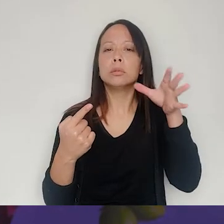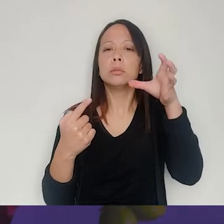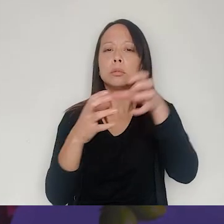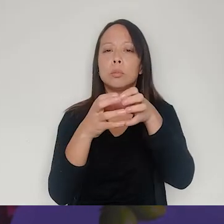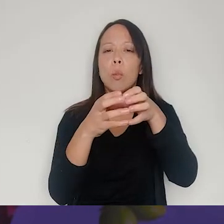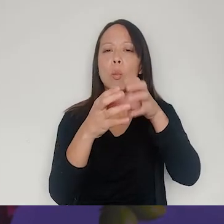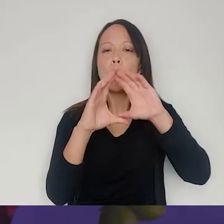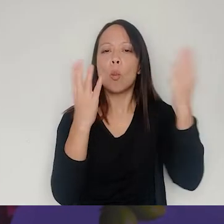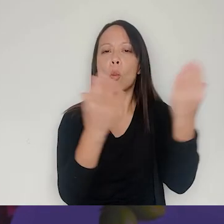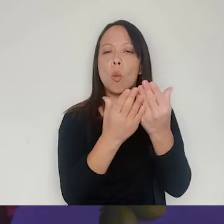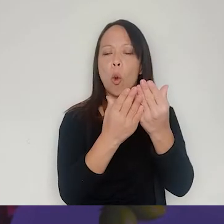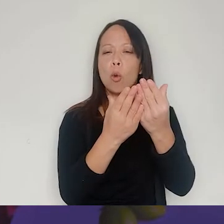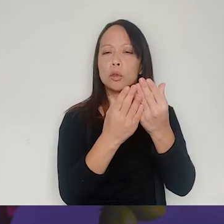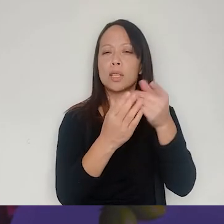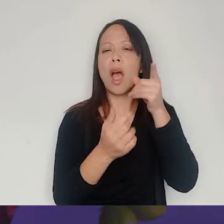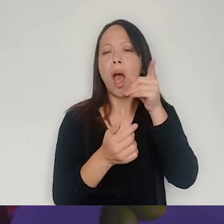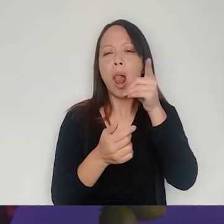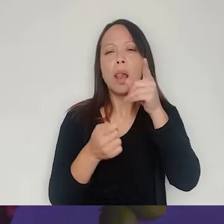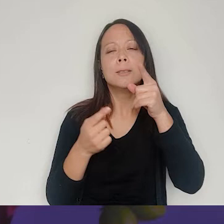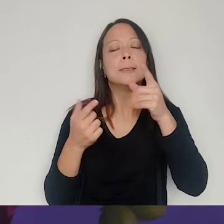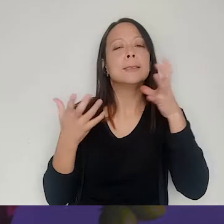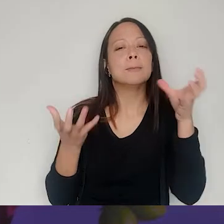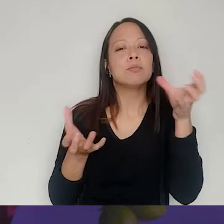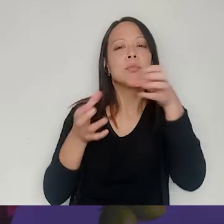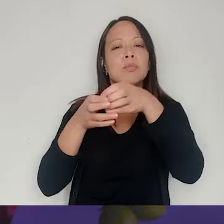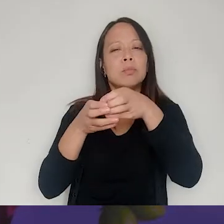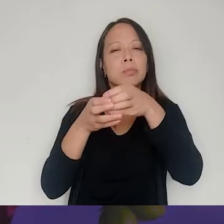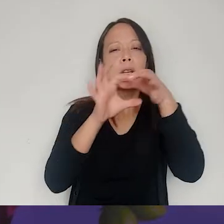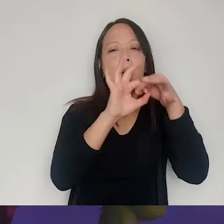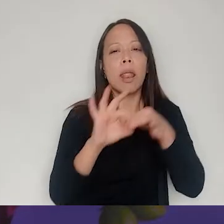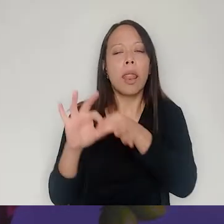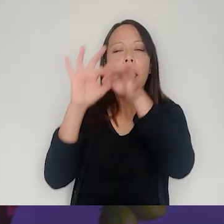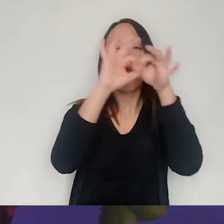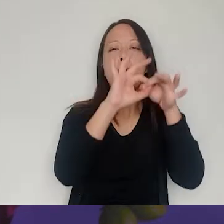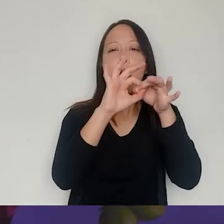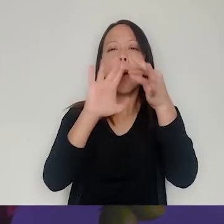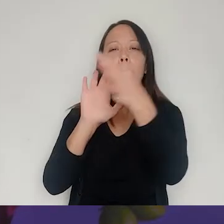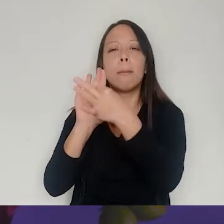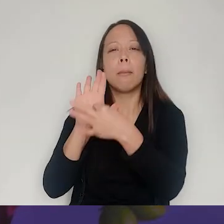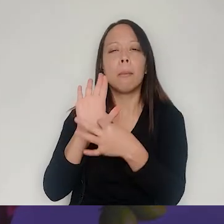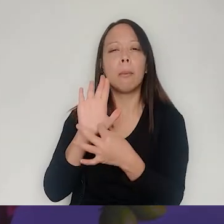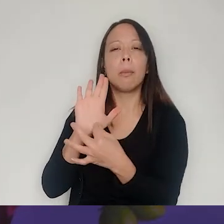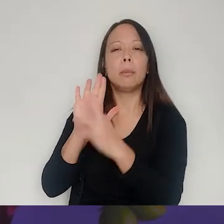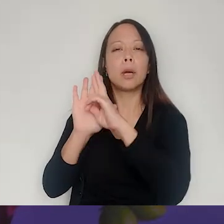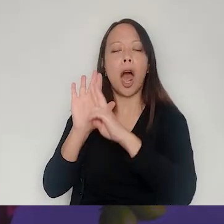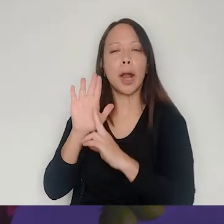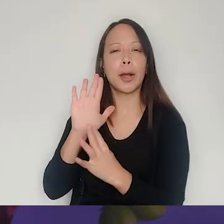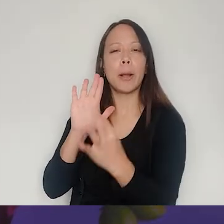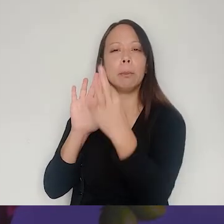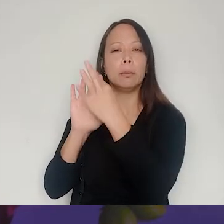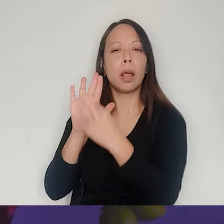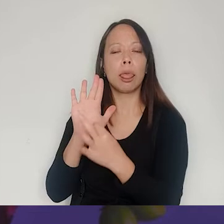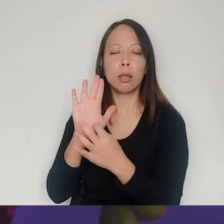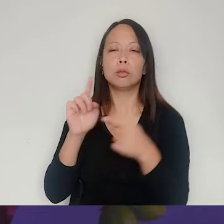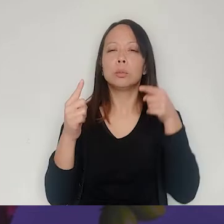Enfermedades Raras, ISDIC. Creemos que, siendo un consorcio internacional, tenemos que seguir todas las mismas pautas y, por tanto, nuestro